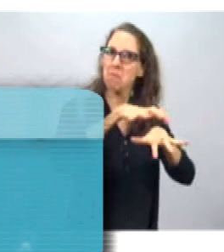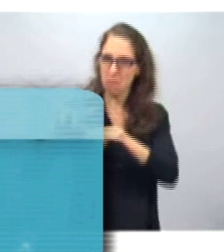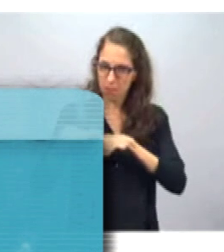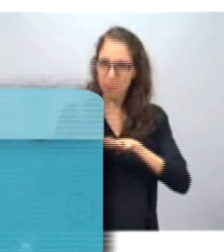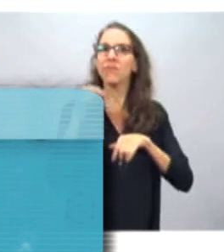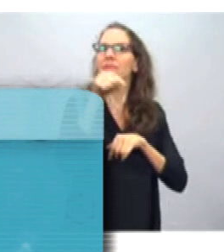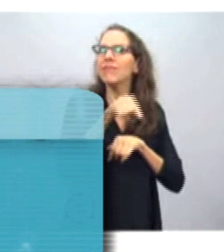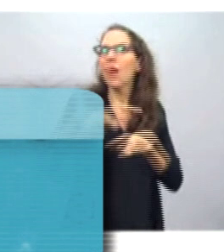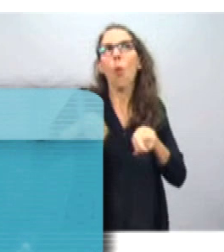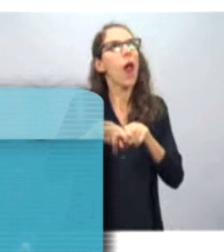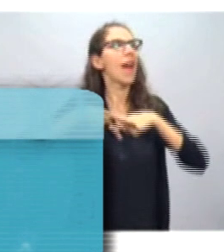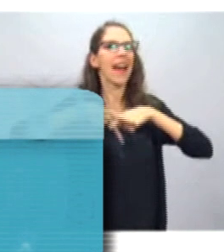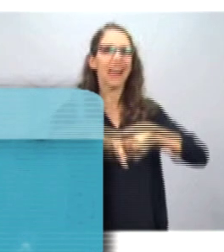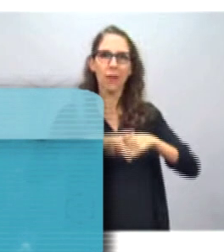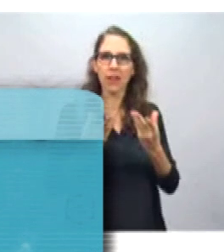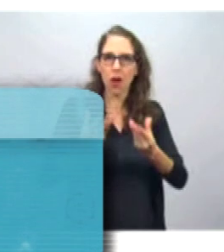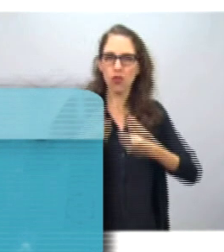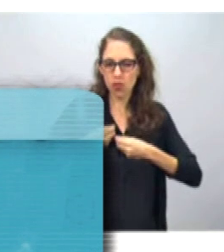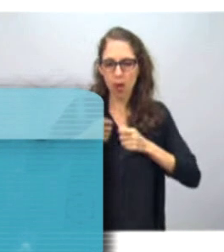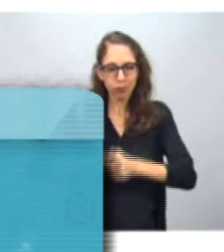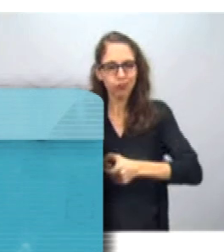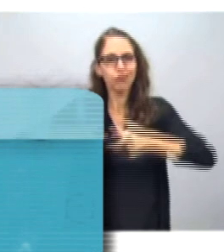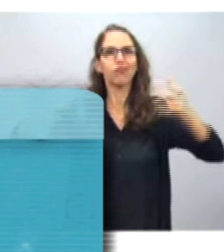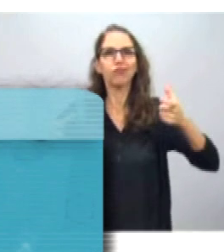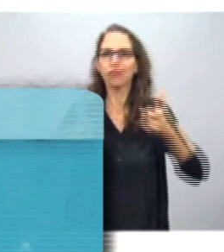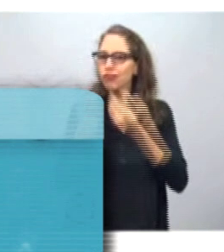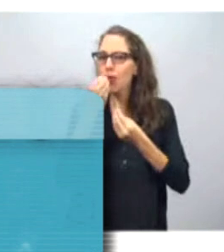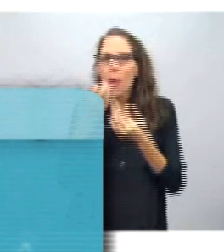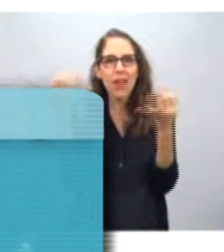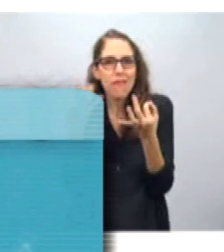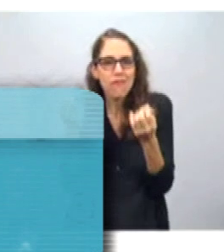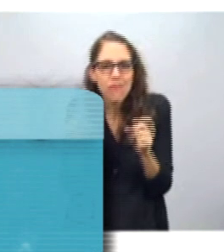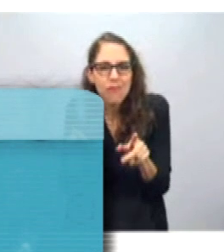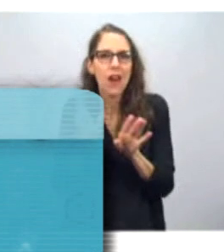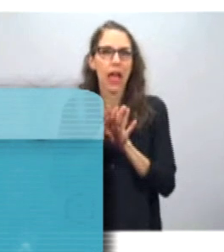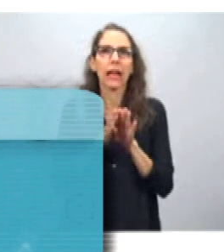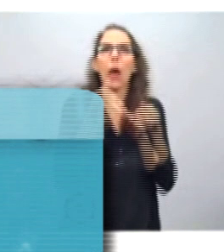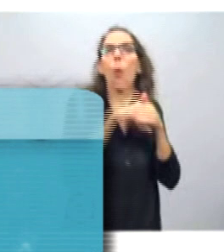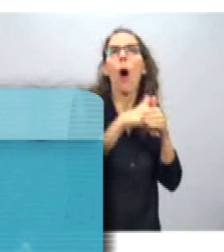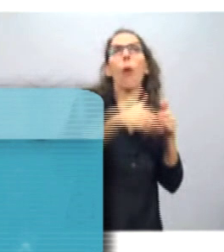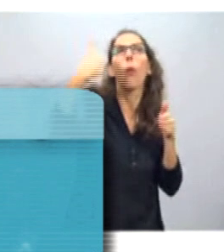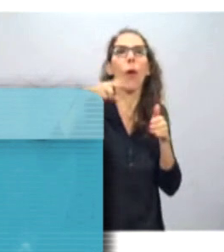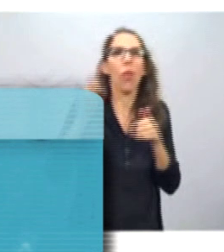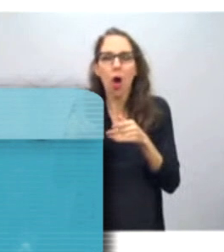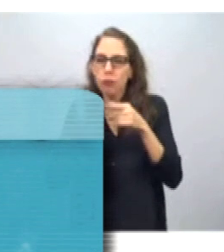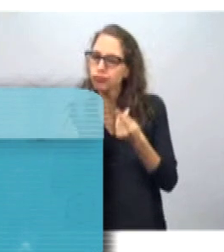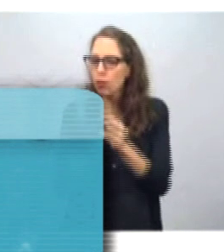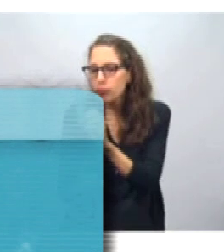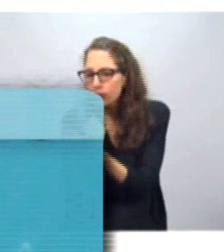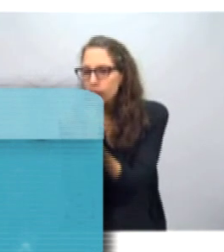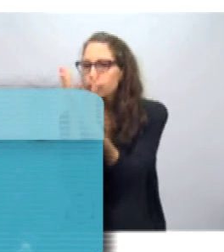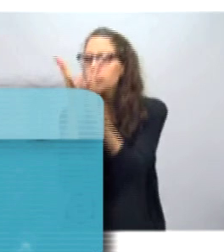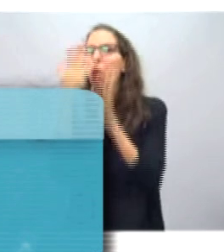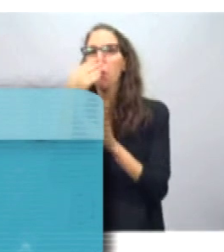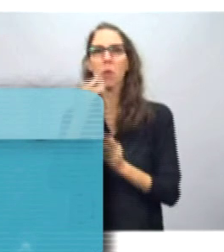herramienta para el fomento a la producción local de alimentos frescos, fundamentalmente para el autoconsumo.